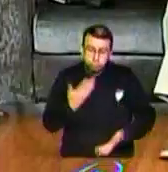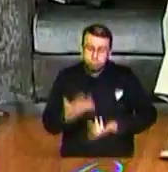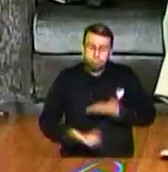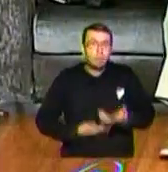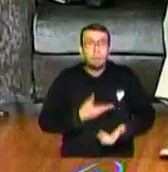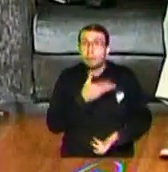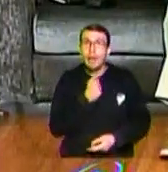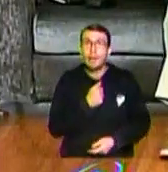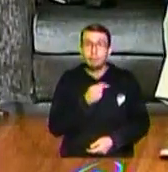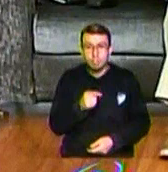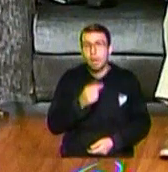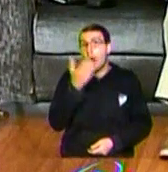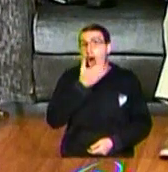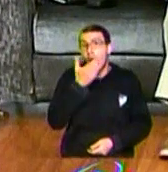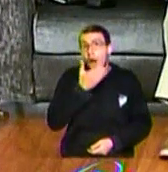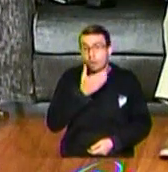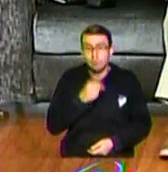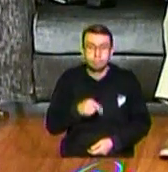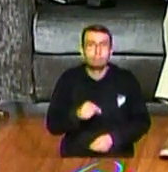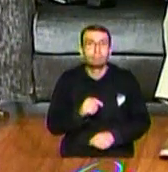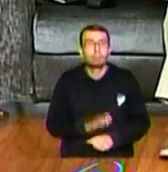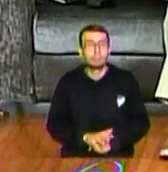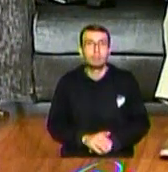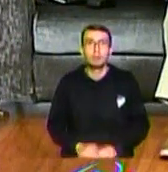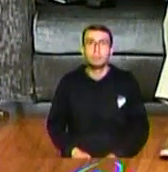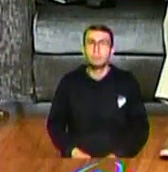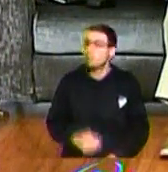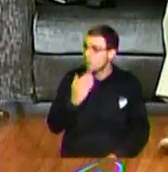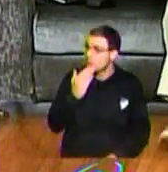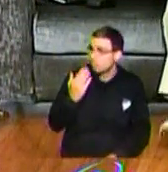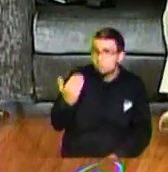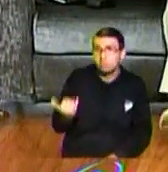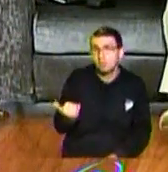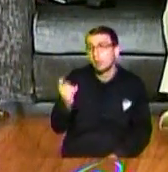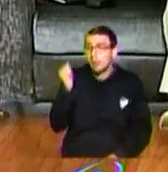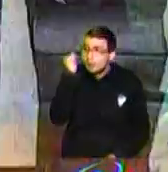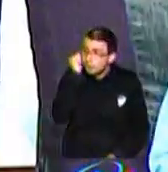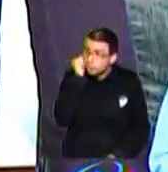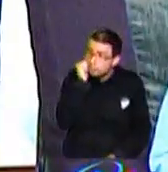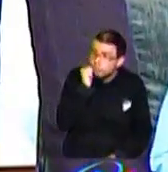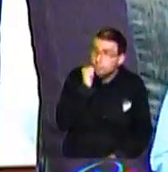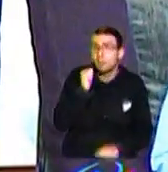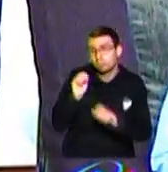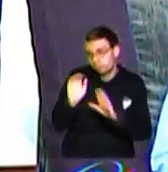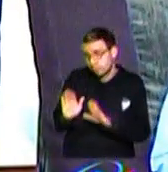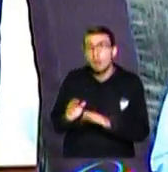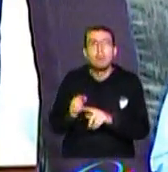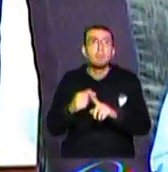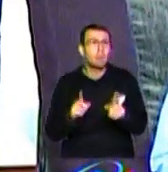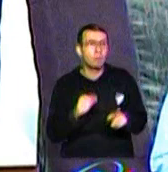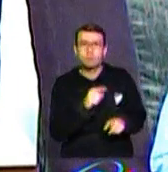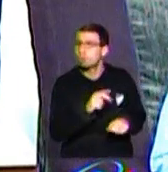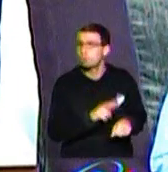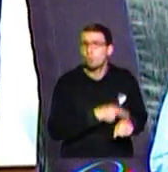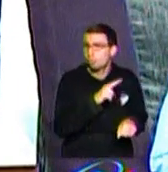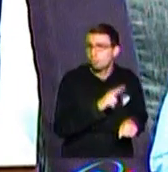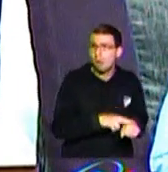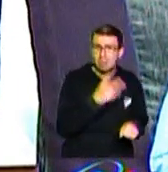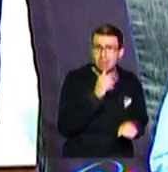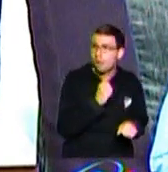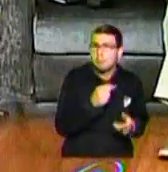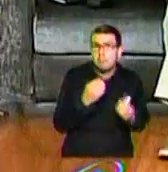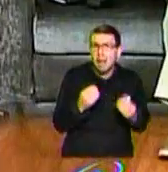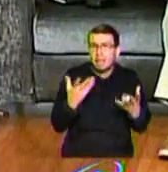pero, en esta parte. Pero esto era, pues si va a menstruar, pero si está entre el periodo, ¿para qué se va a poner un protector de esos?